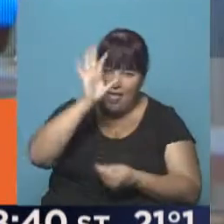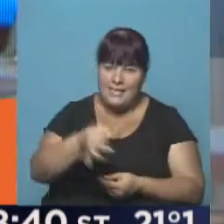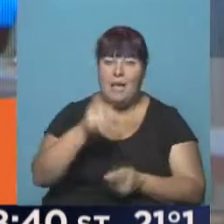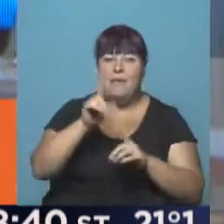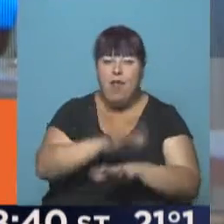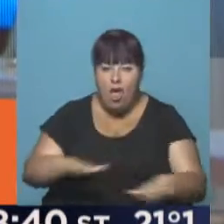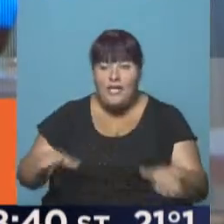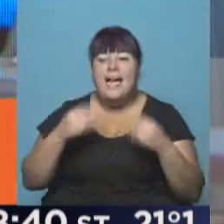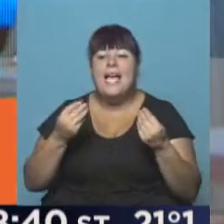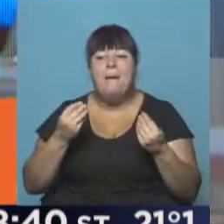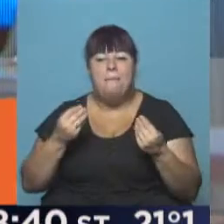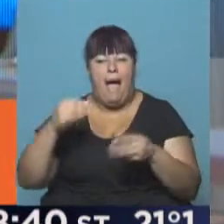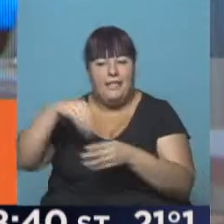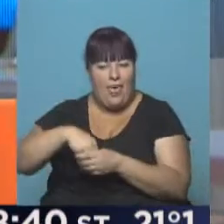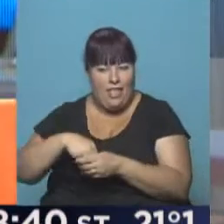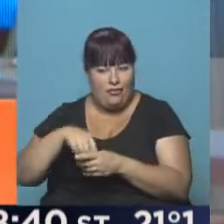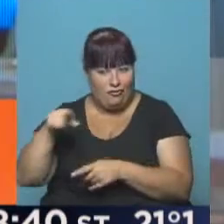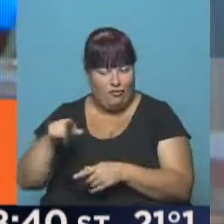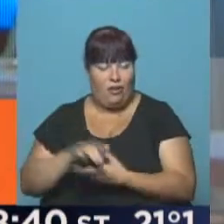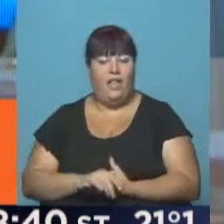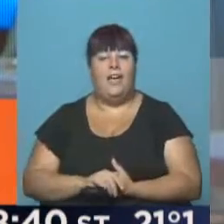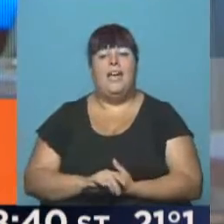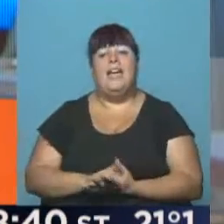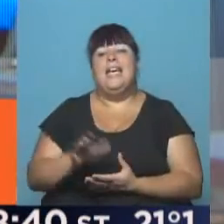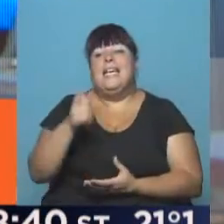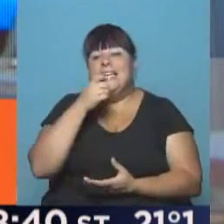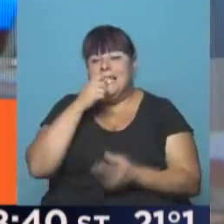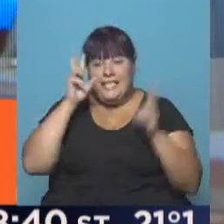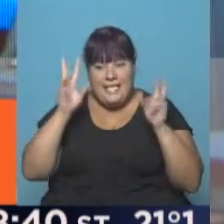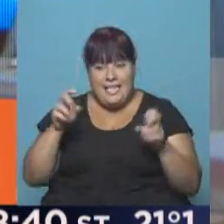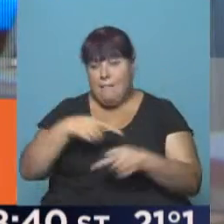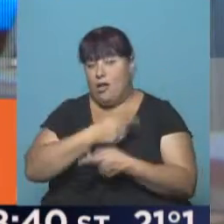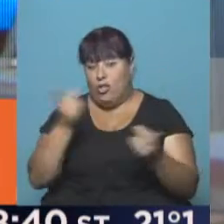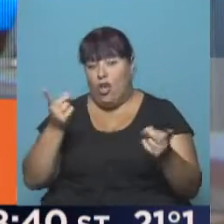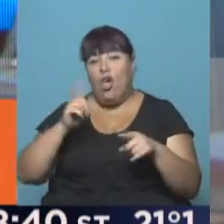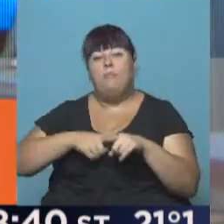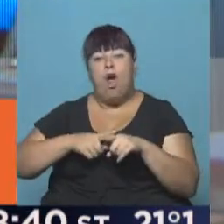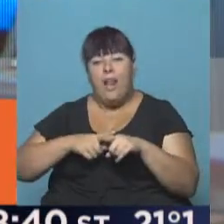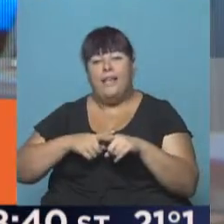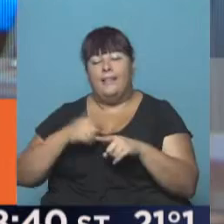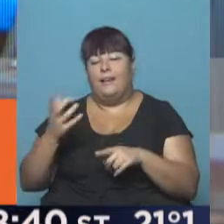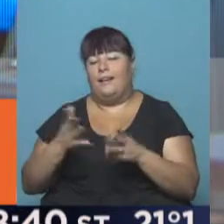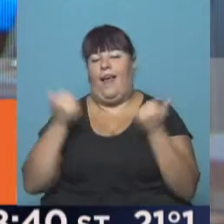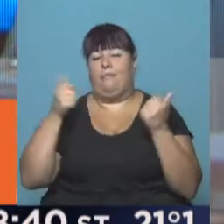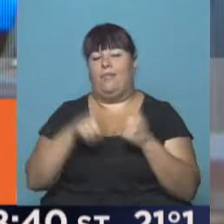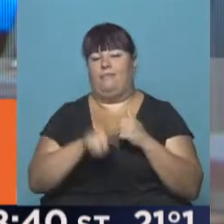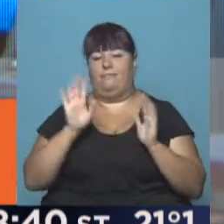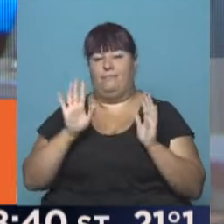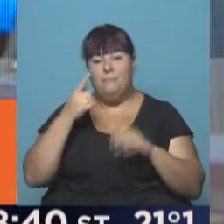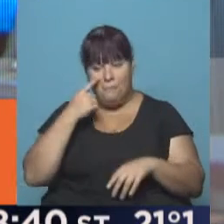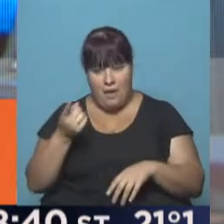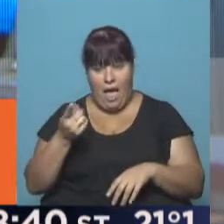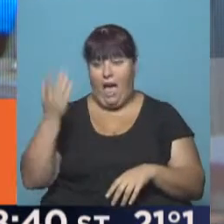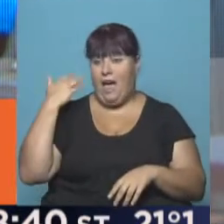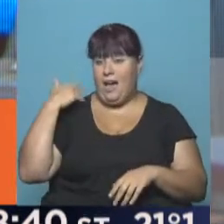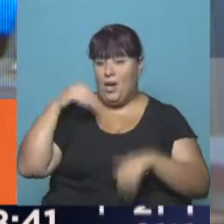los propios chicos qué es lo que está pasando si un tema asista a la sociedad la política lo recoge inmediatamente fíjense que